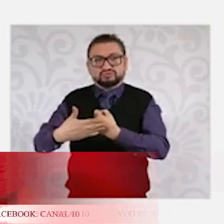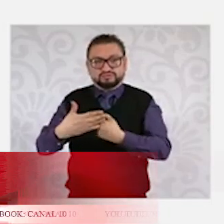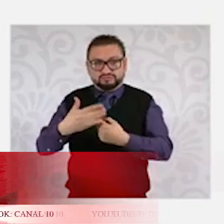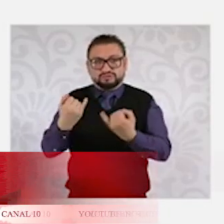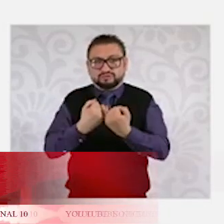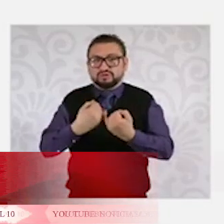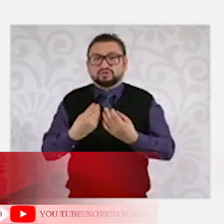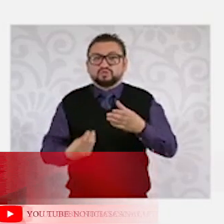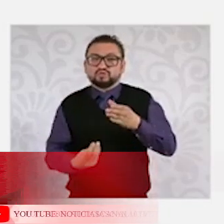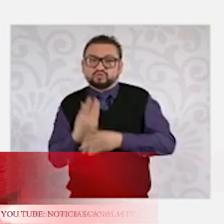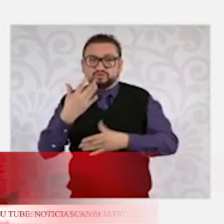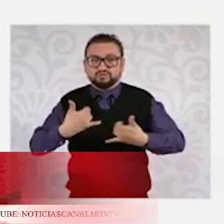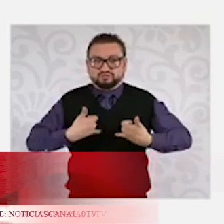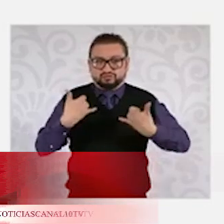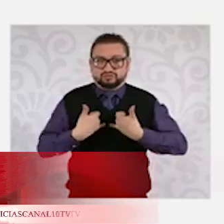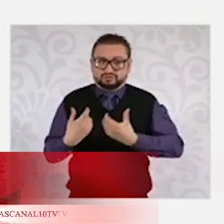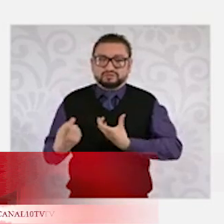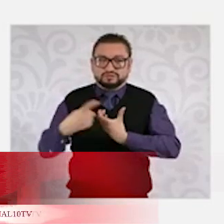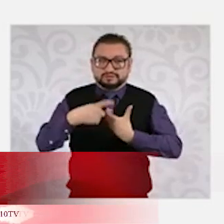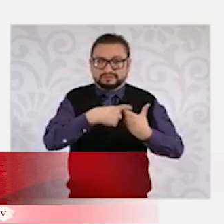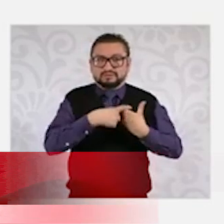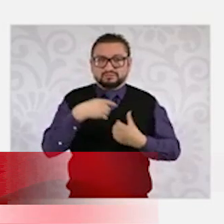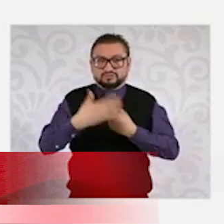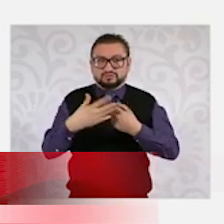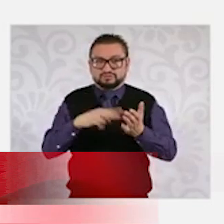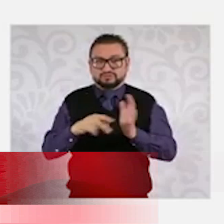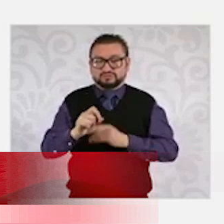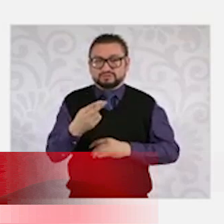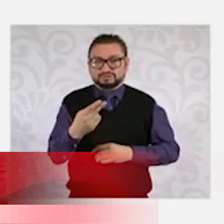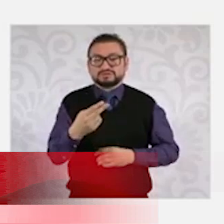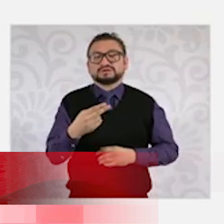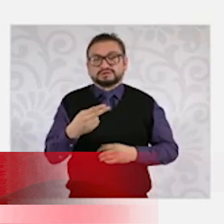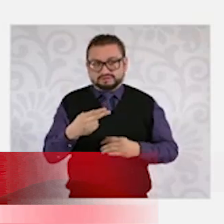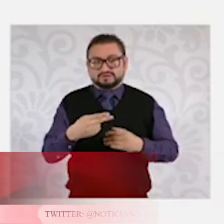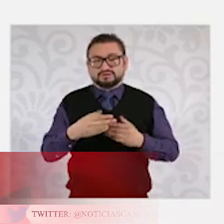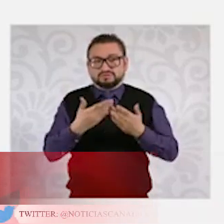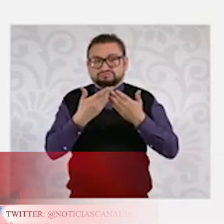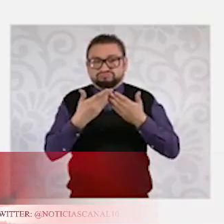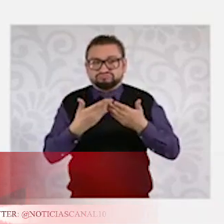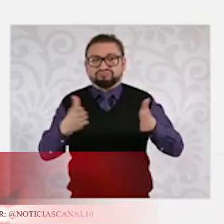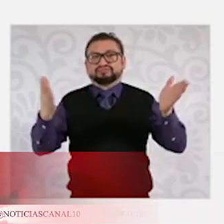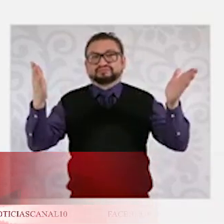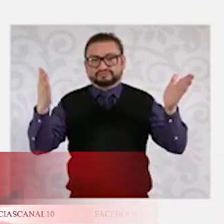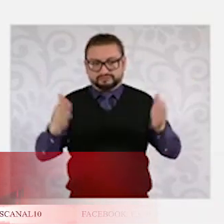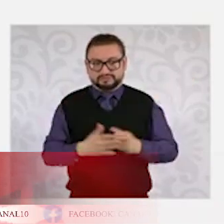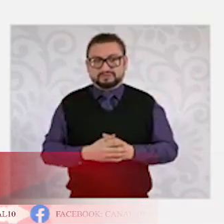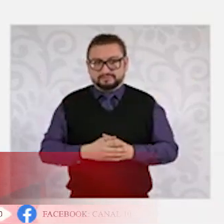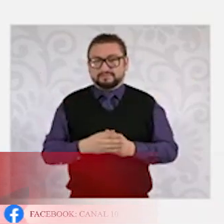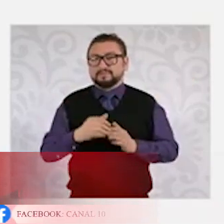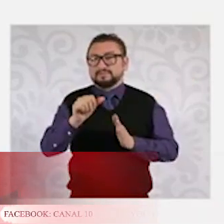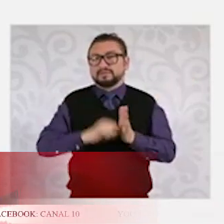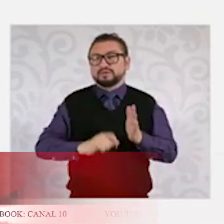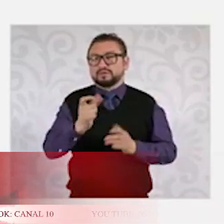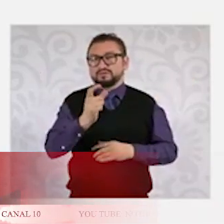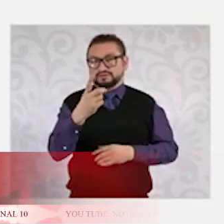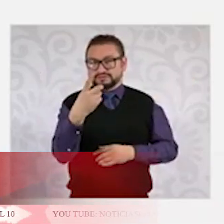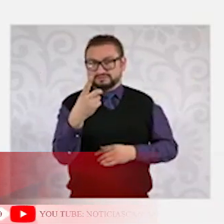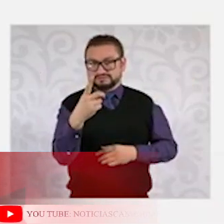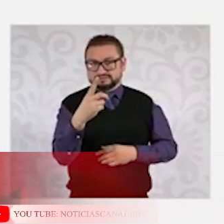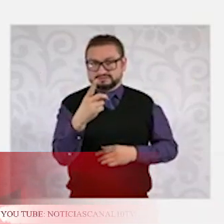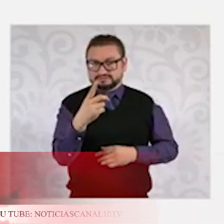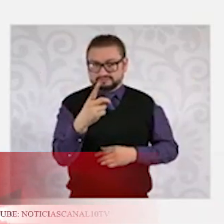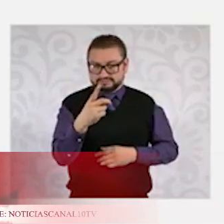nuevos jóvenes eh Para el próximo año Eh así haciendo una apertura esto en el mes de diciembre